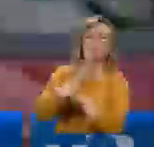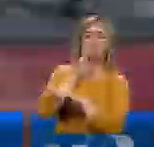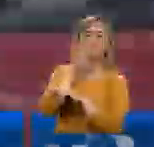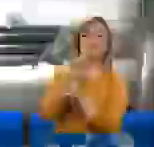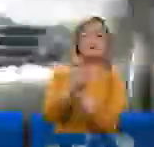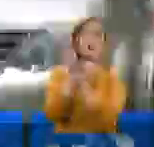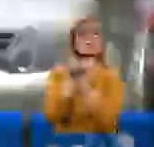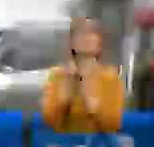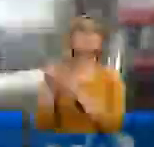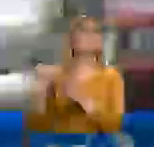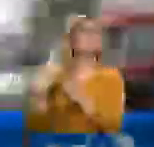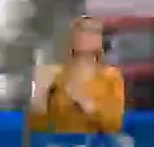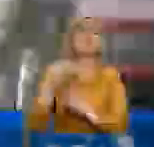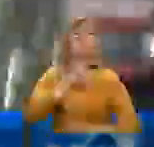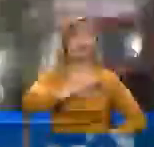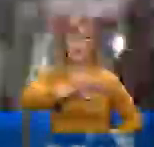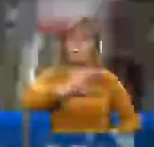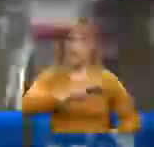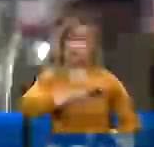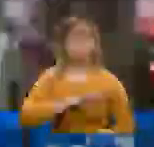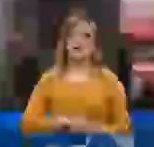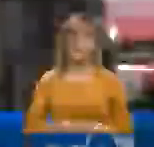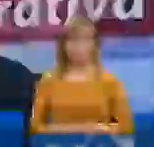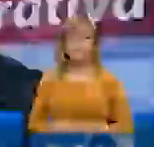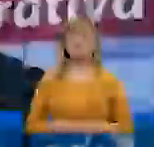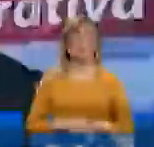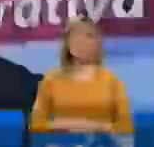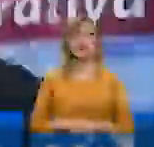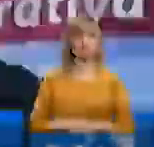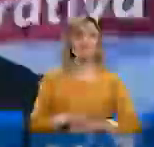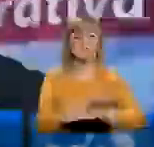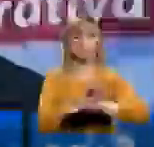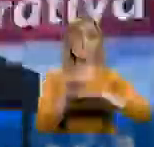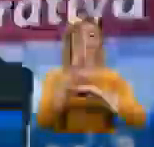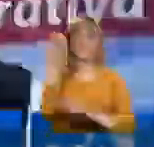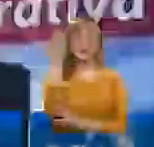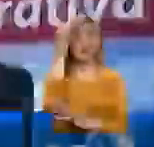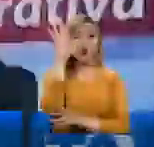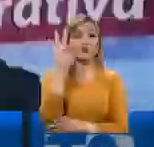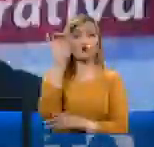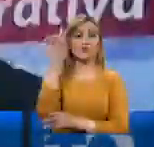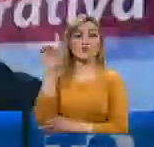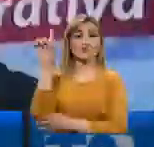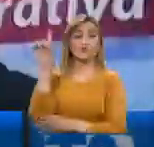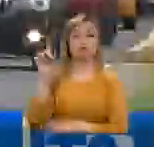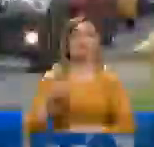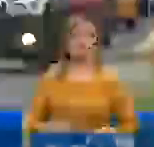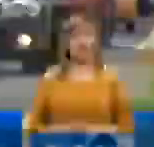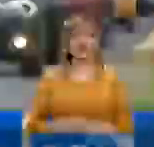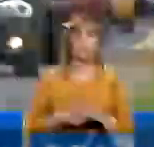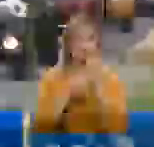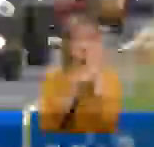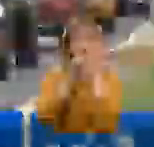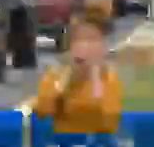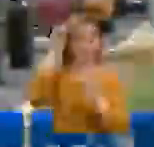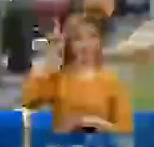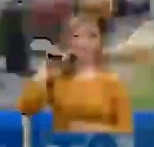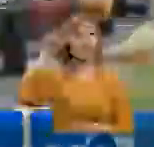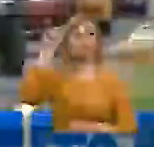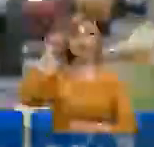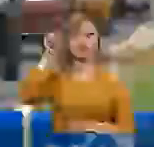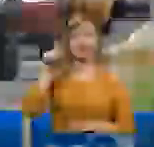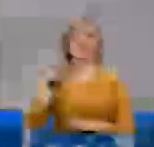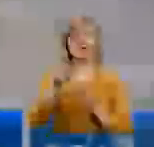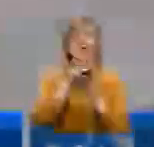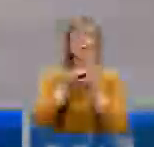pasarán a ser emitidos por los municipios. A pesar de ello, según el director del ECU 911, Juan Zapata, el Ministerio de Gobierno deberá